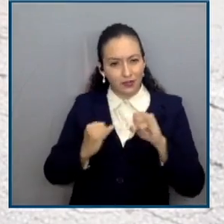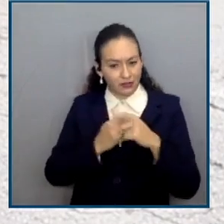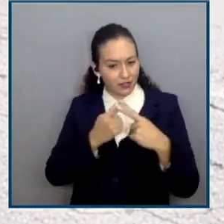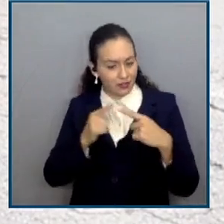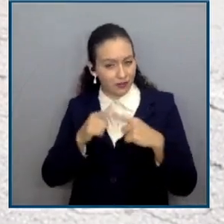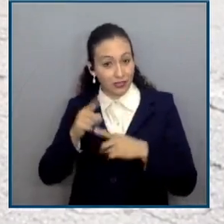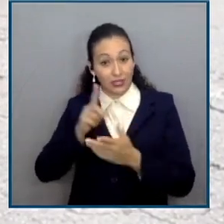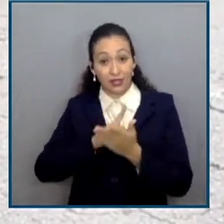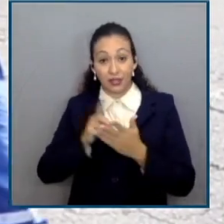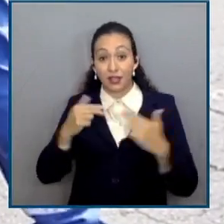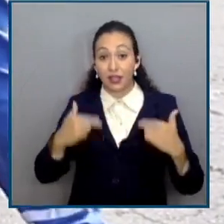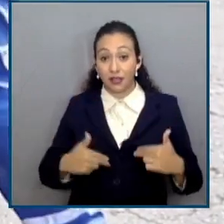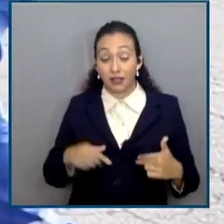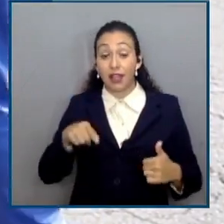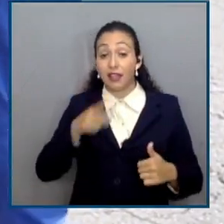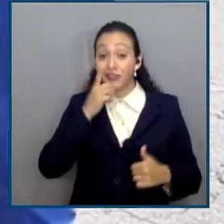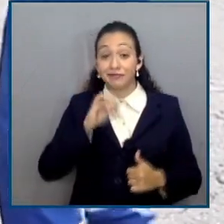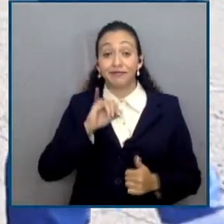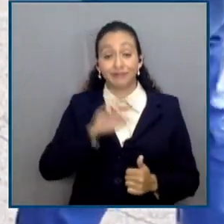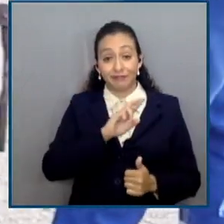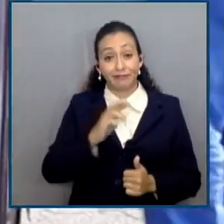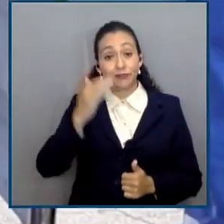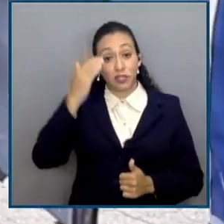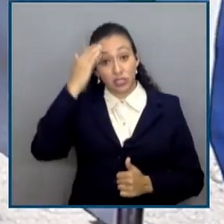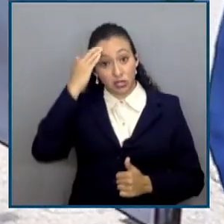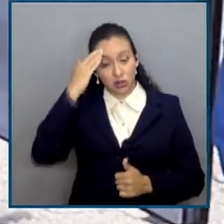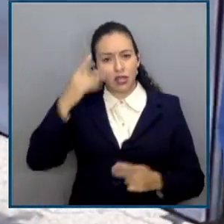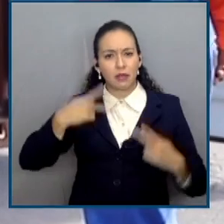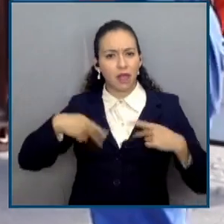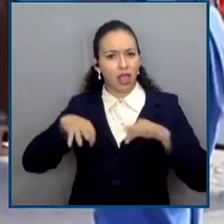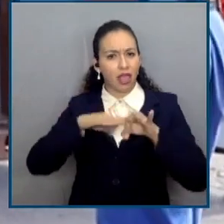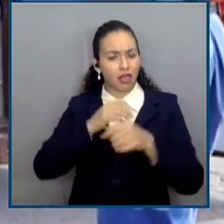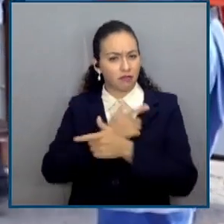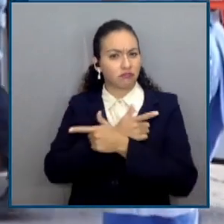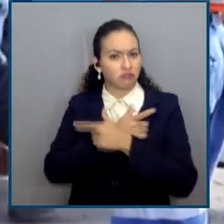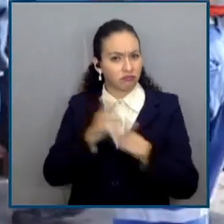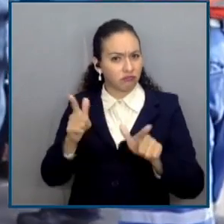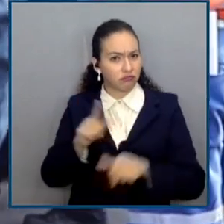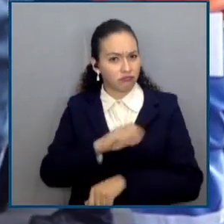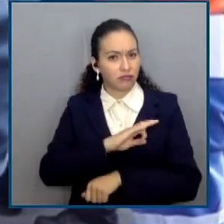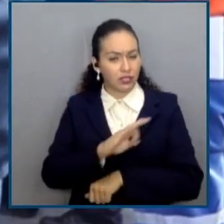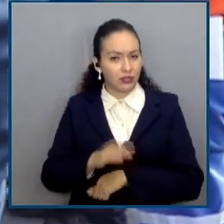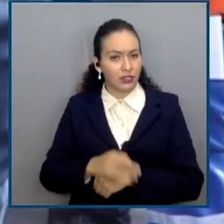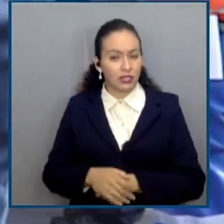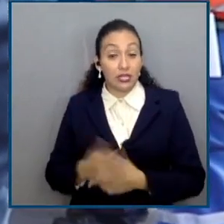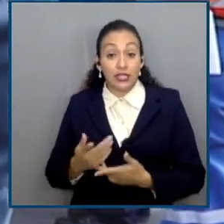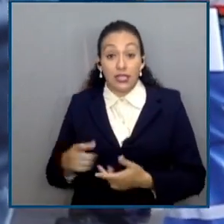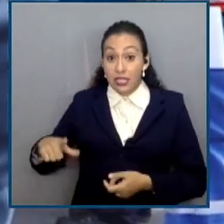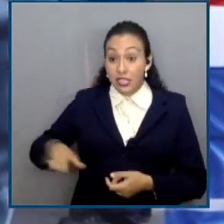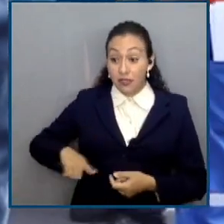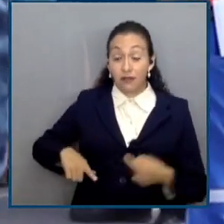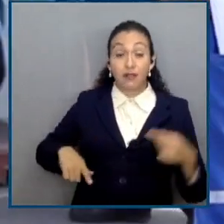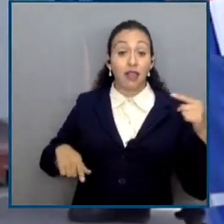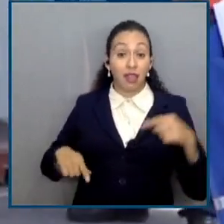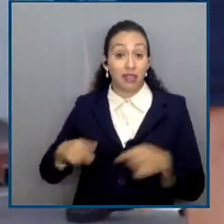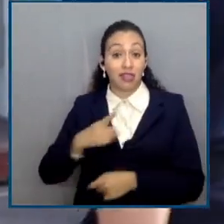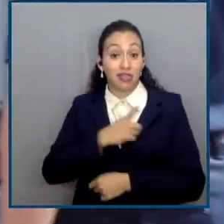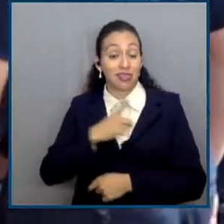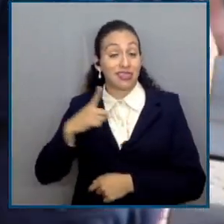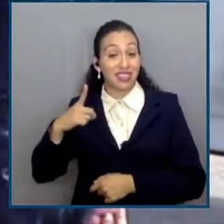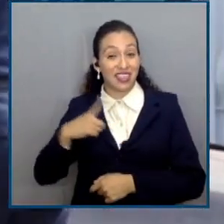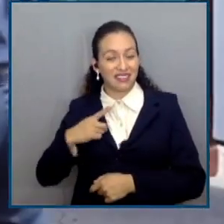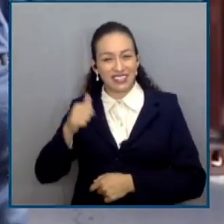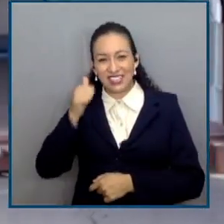reconocen el derecho a la libertad de trabajo, frente al cual el Estado mexicano tiene el deber de no obstaculizar injustificadamente